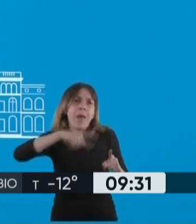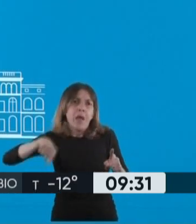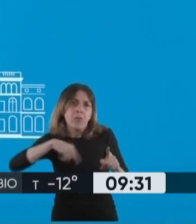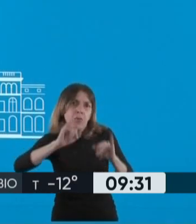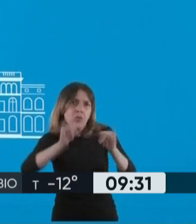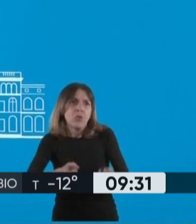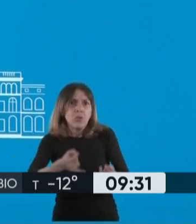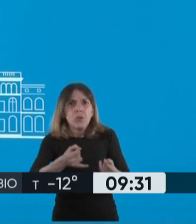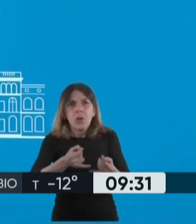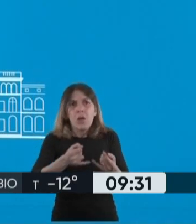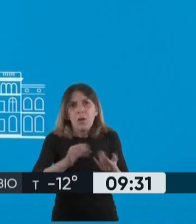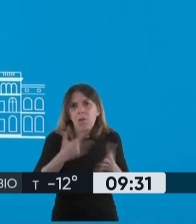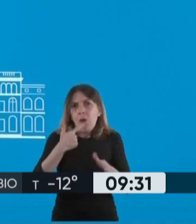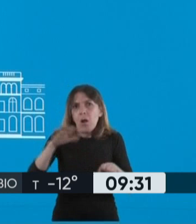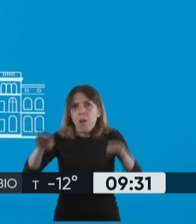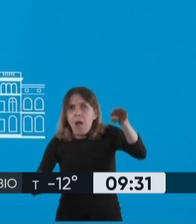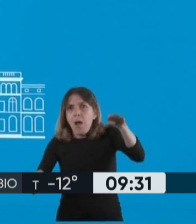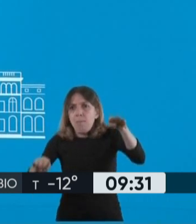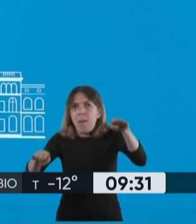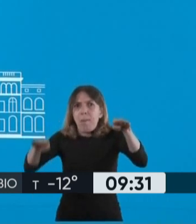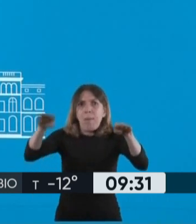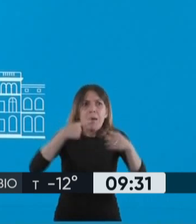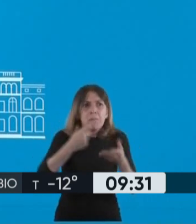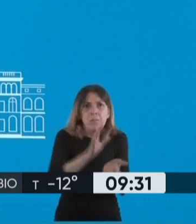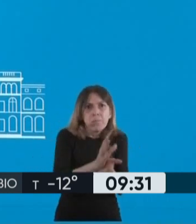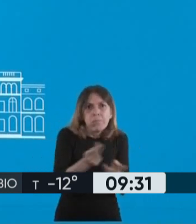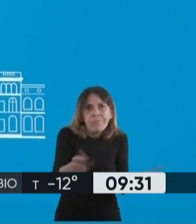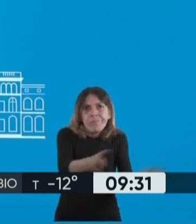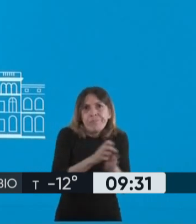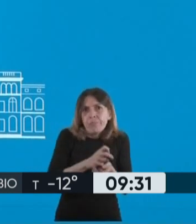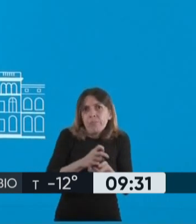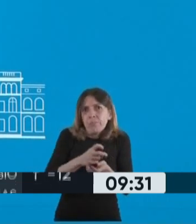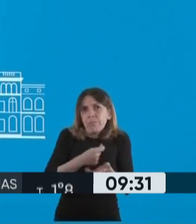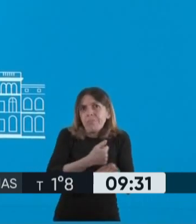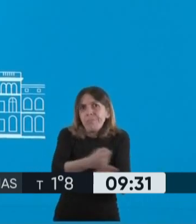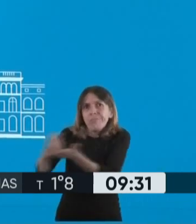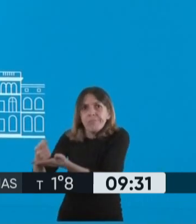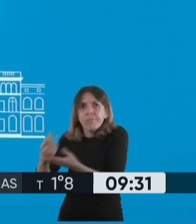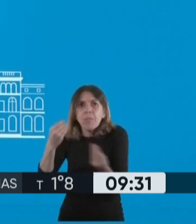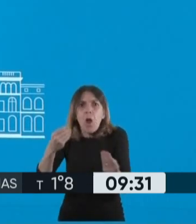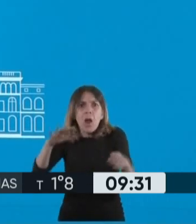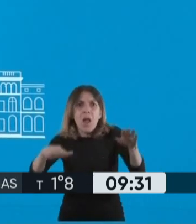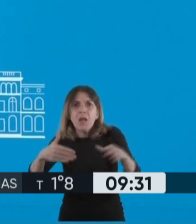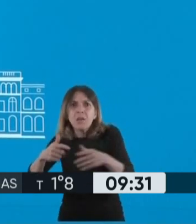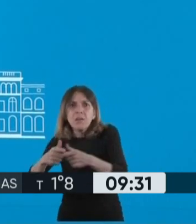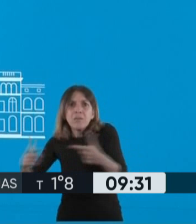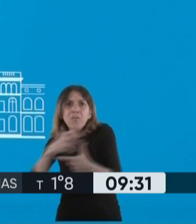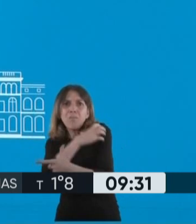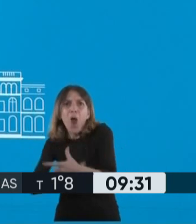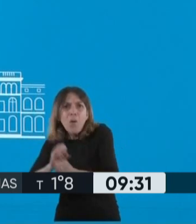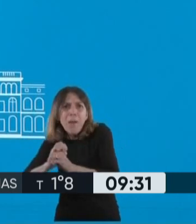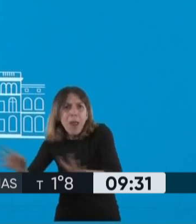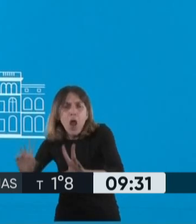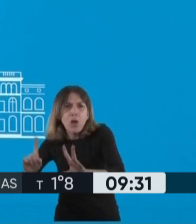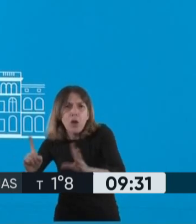esto sea distribuido de alguna manera para no seguir incrementando las brechas de desigualdad y no seguir incrementando la pobreza en todo el